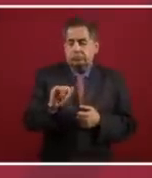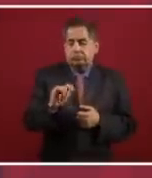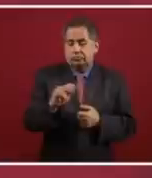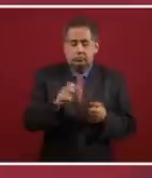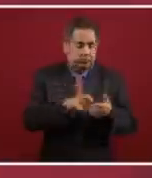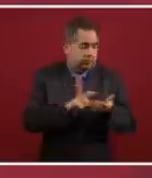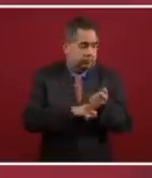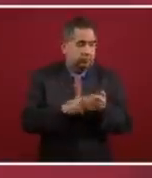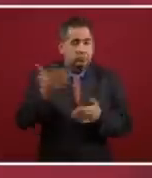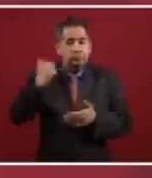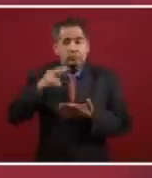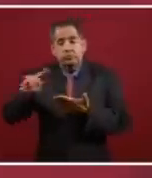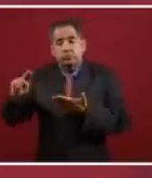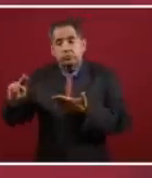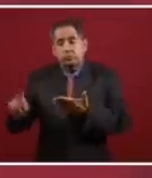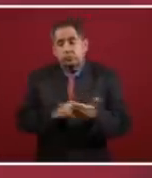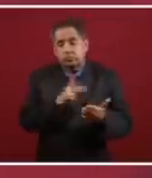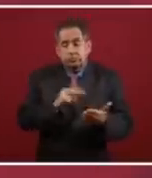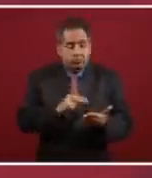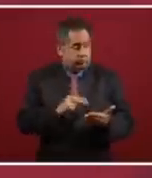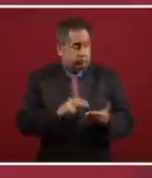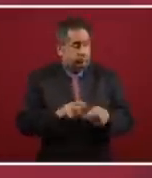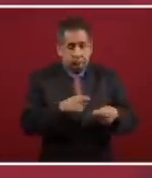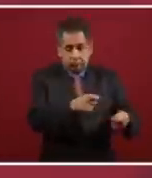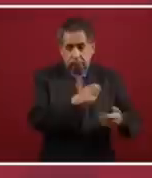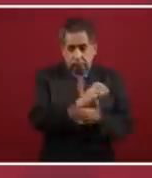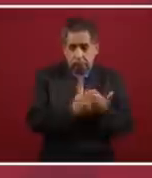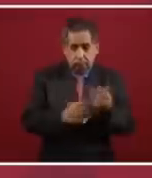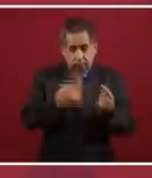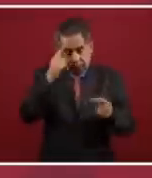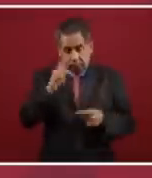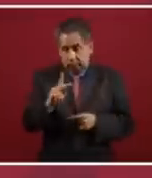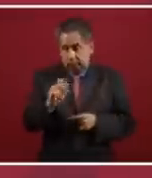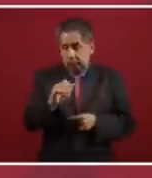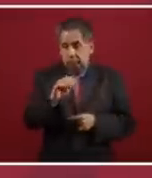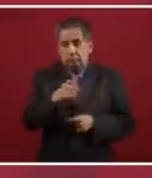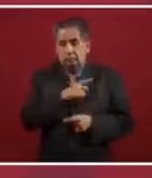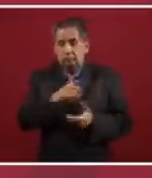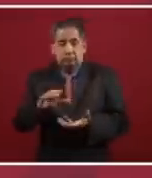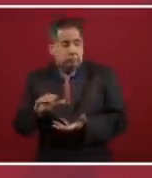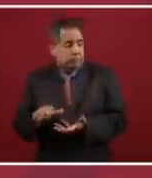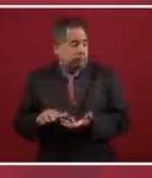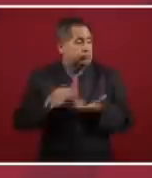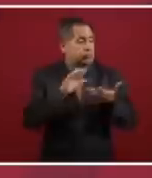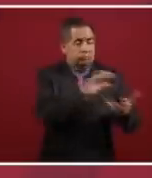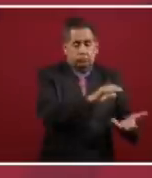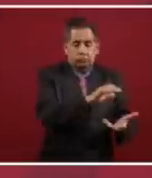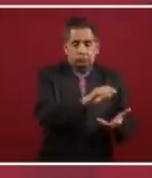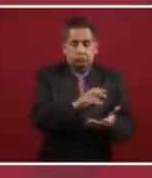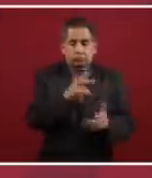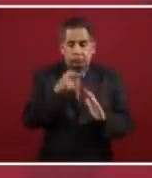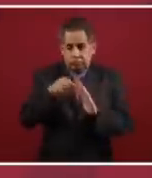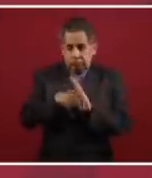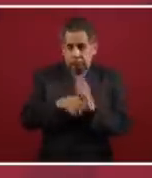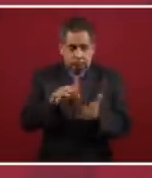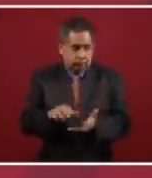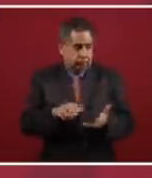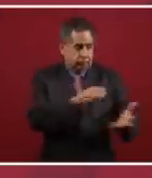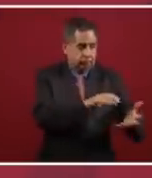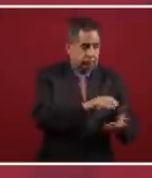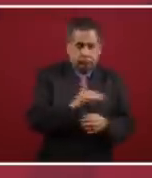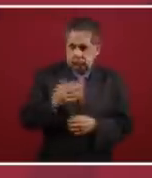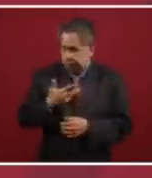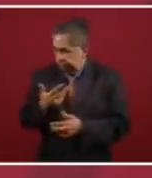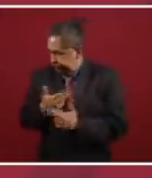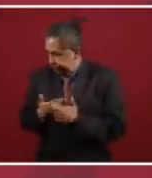que se firmó el contrato para que Pemex entregue materia prima que no